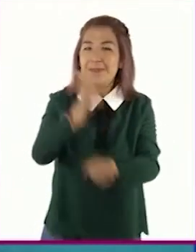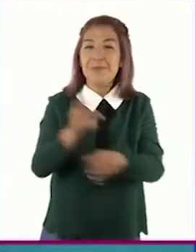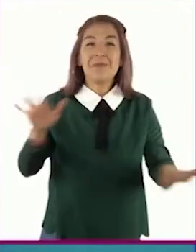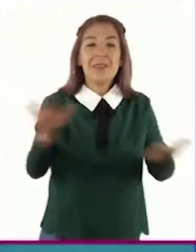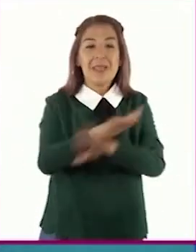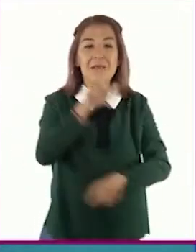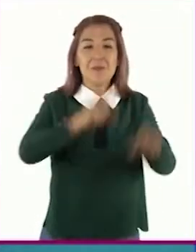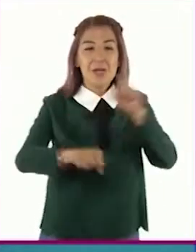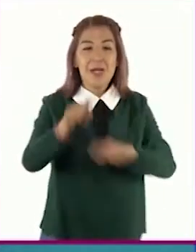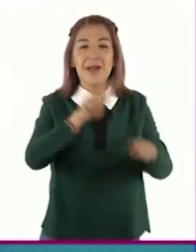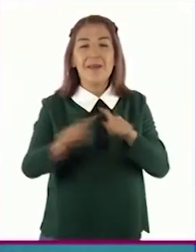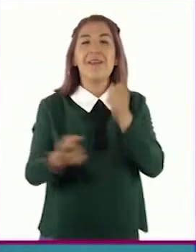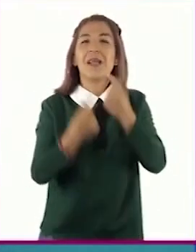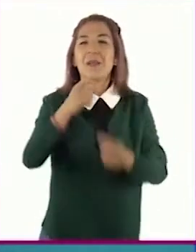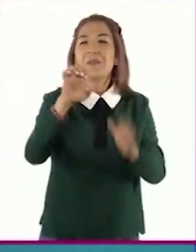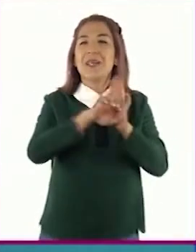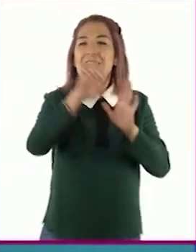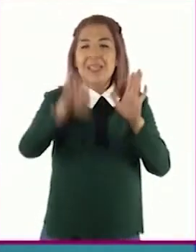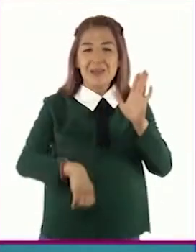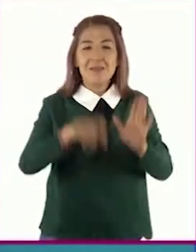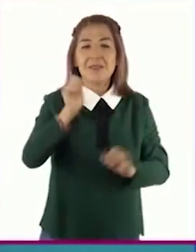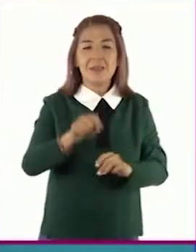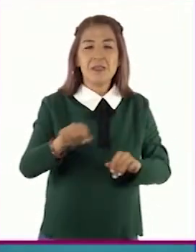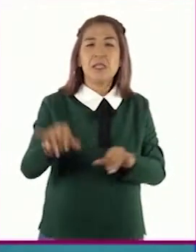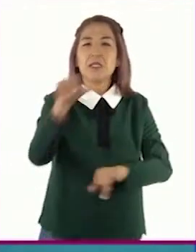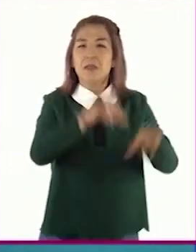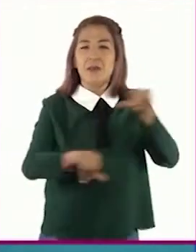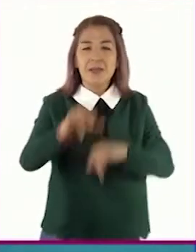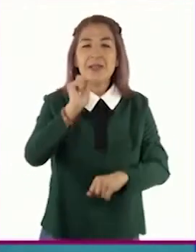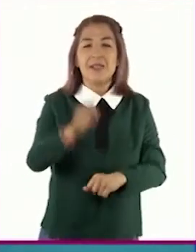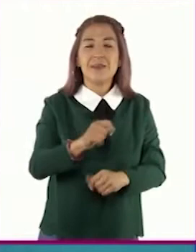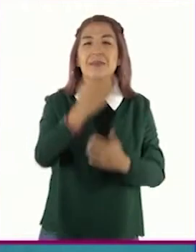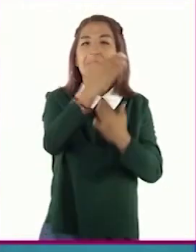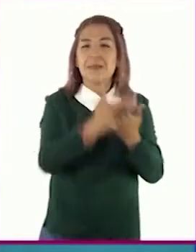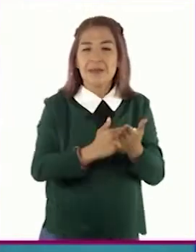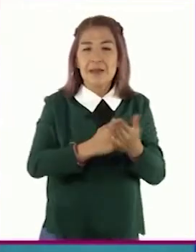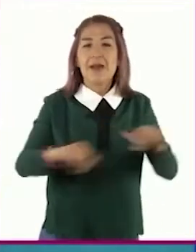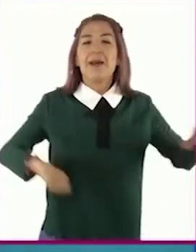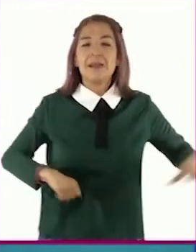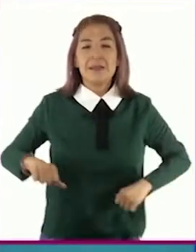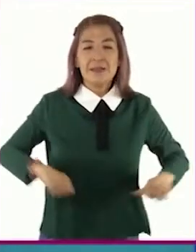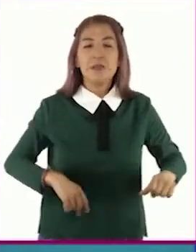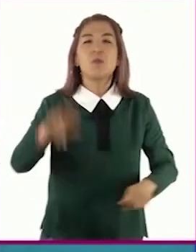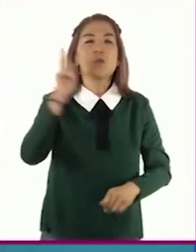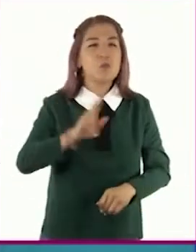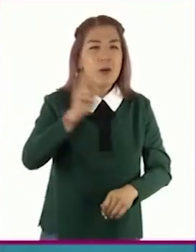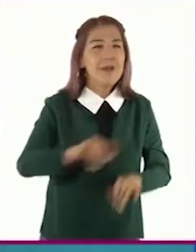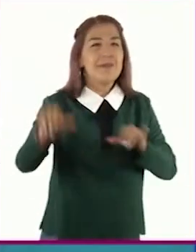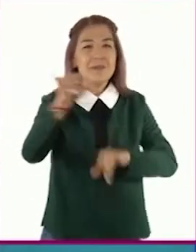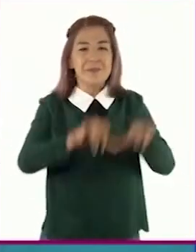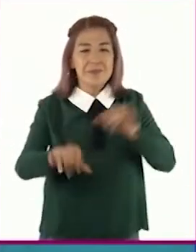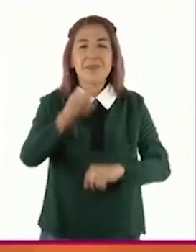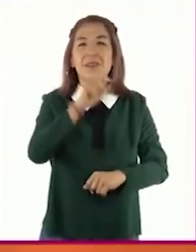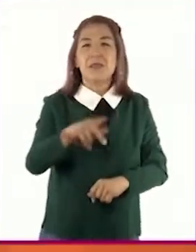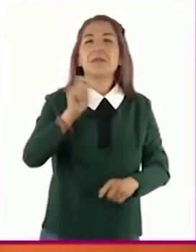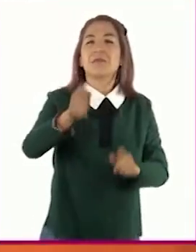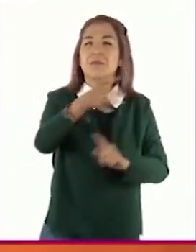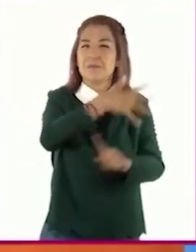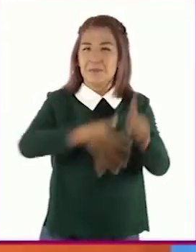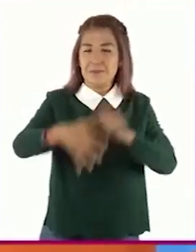en algunos ejemplos de reacciones óxido-reducción en actividades experimentales y en su